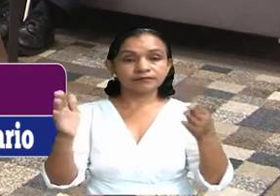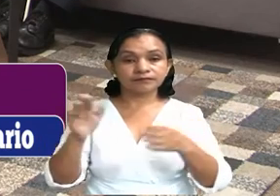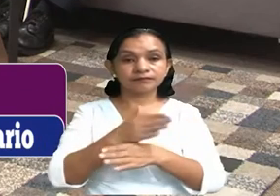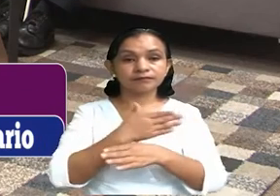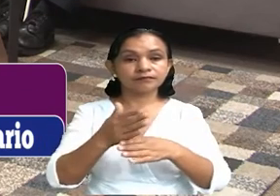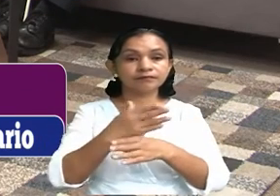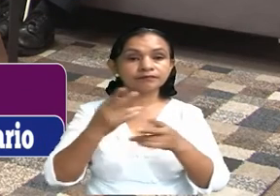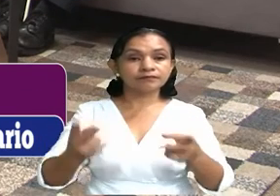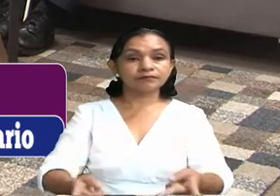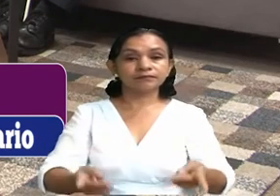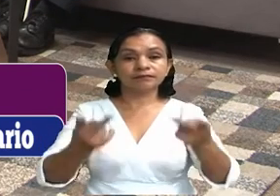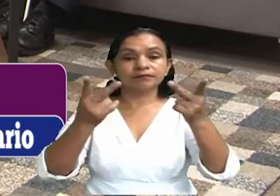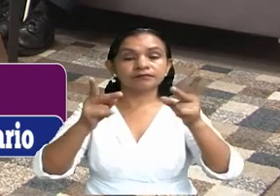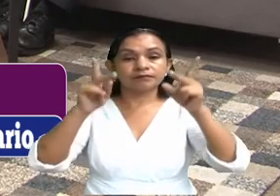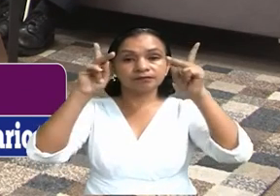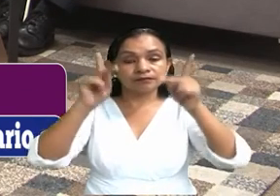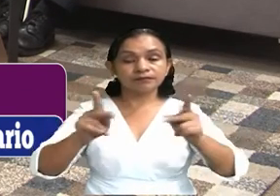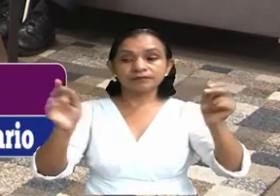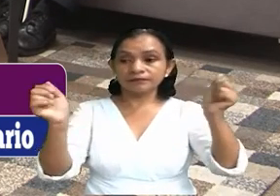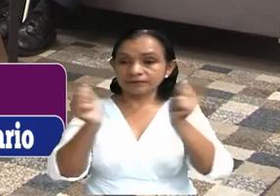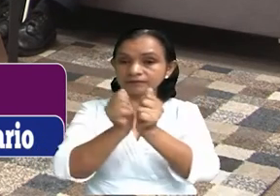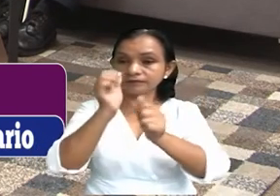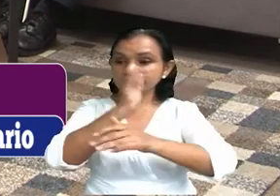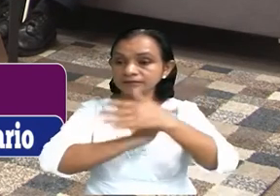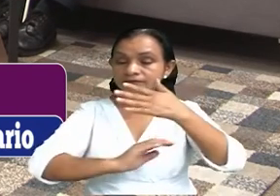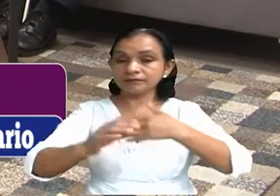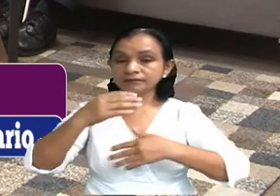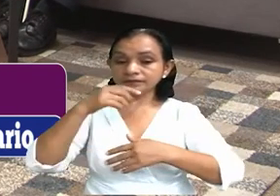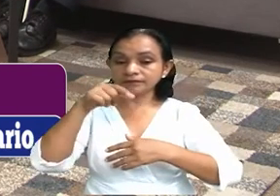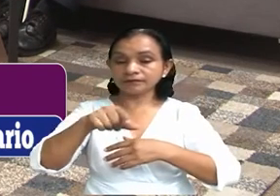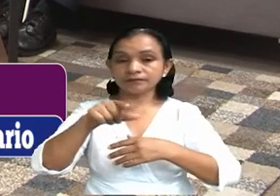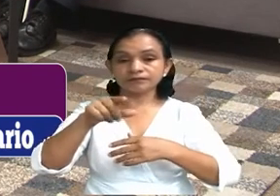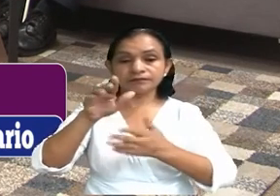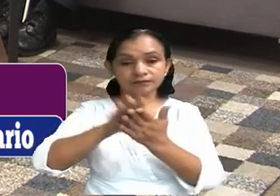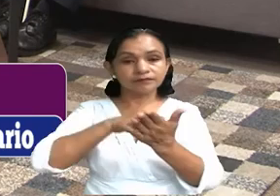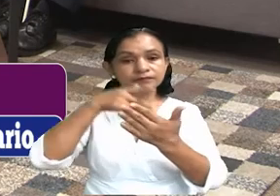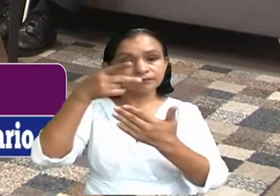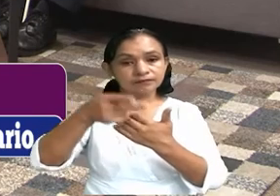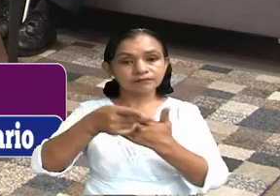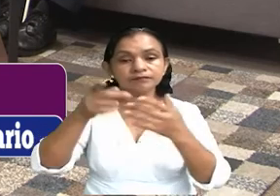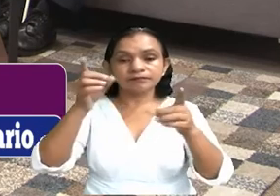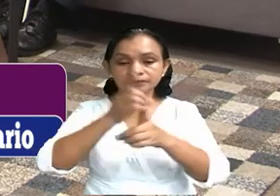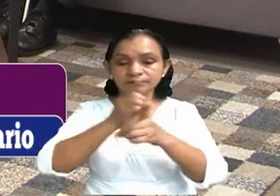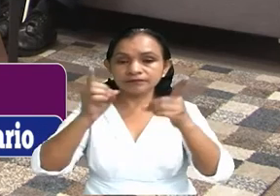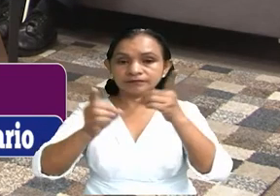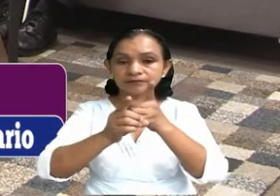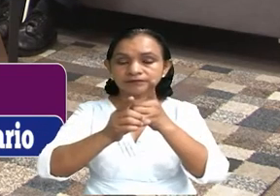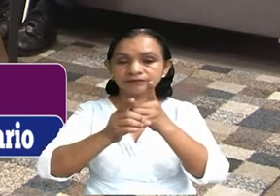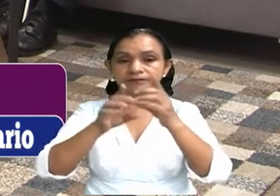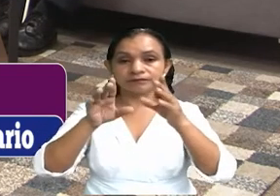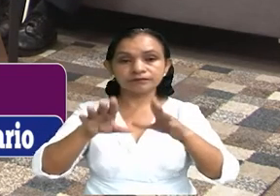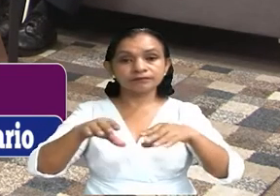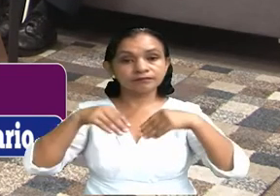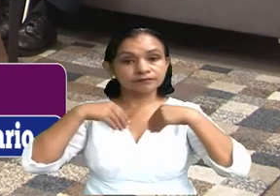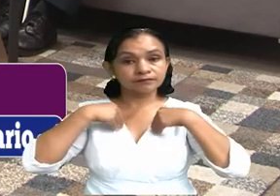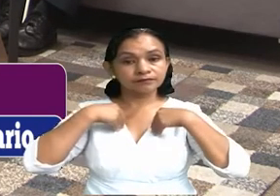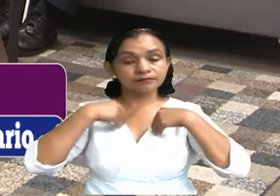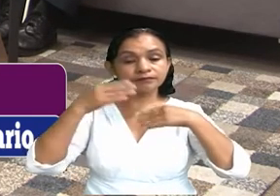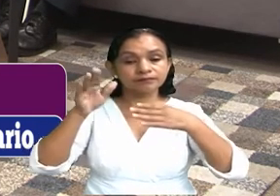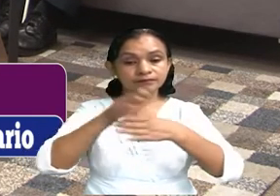vida de la persona con discapacidad que están en esa caracterización deben ser asumidos por